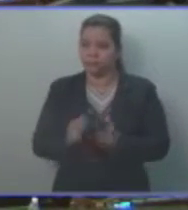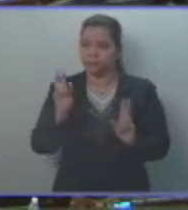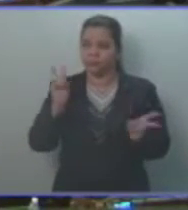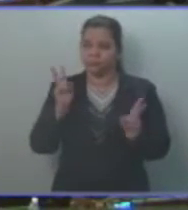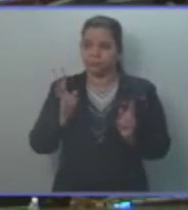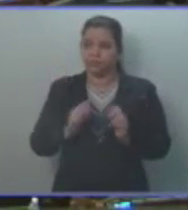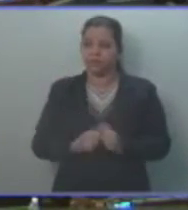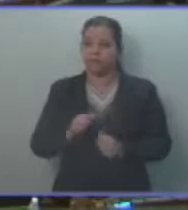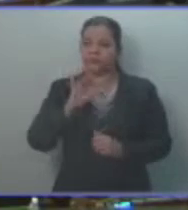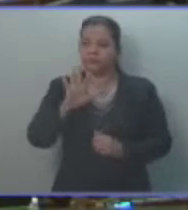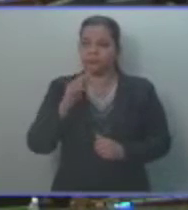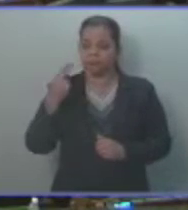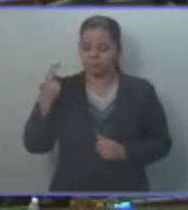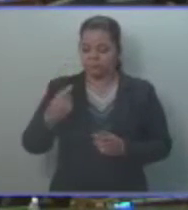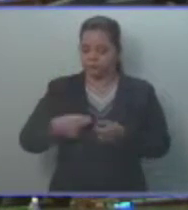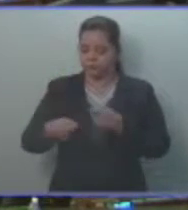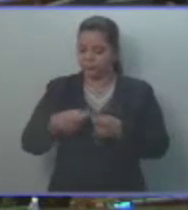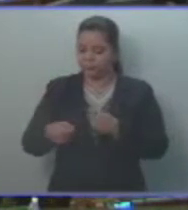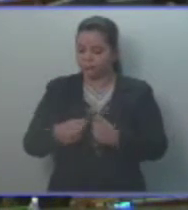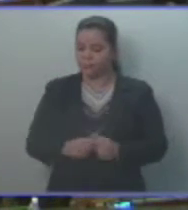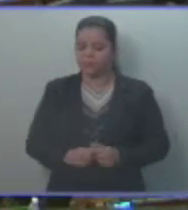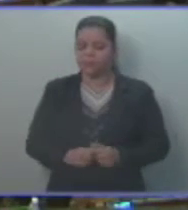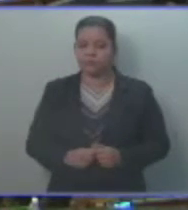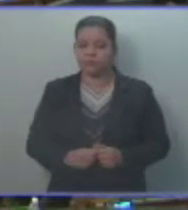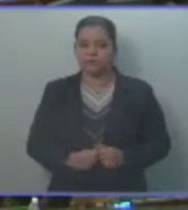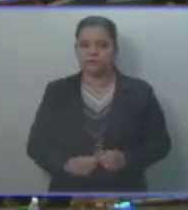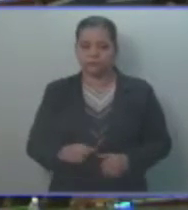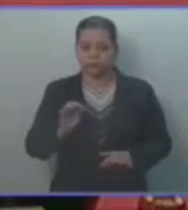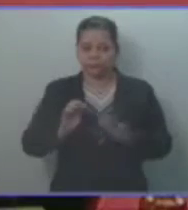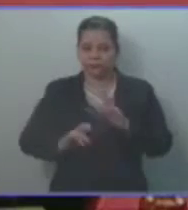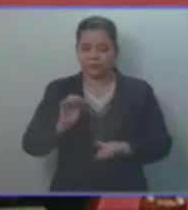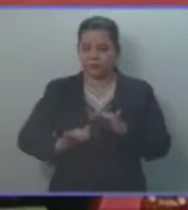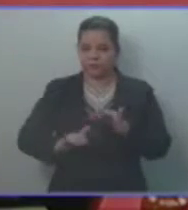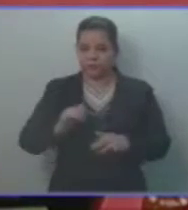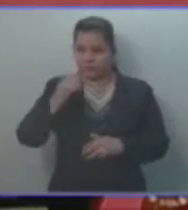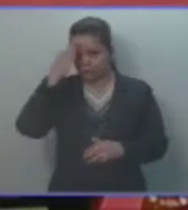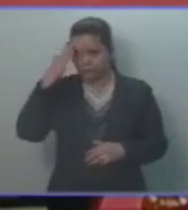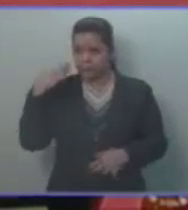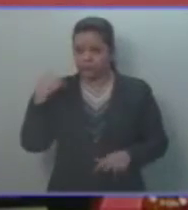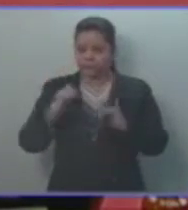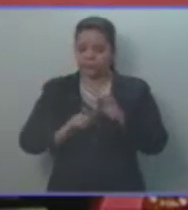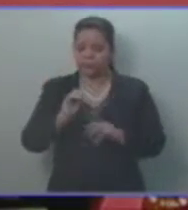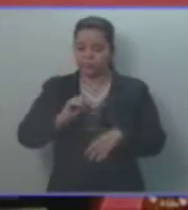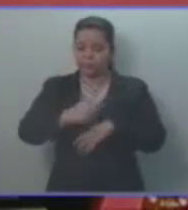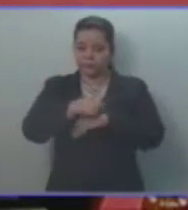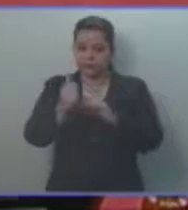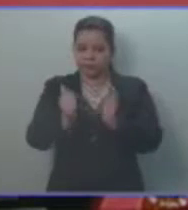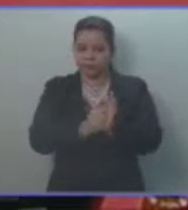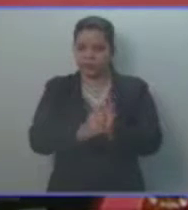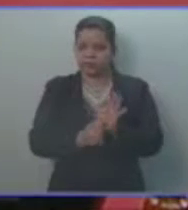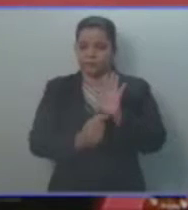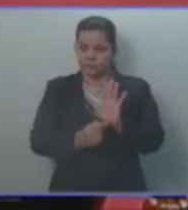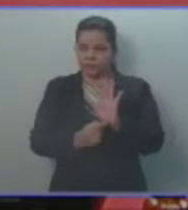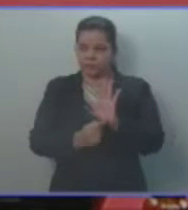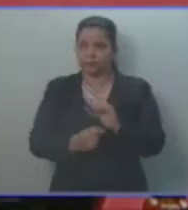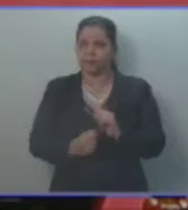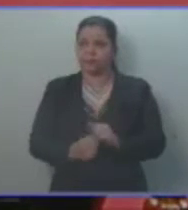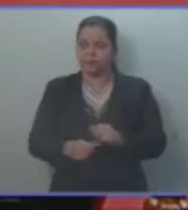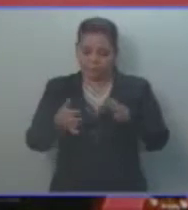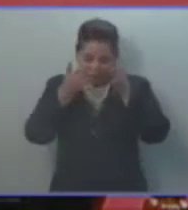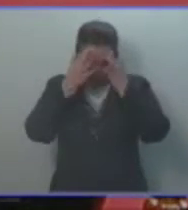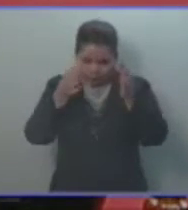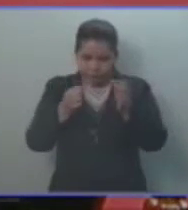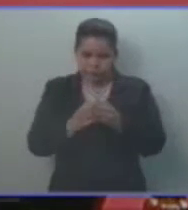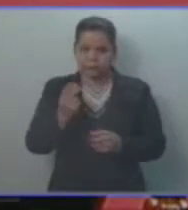Salvador, 5 de diciembre de 2018. Señores secretarios y secretarias de la Asamblea Legislativa, presente, dictamen